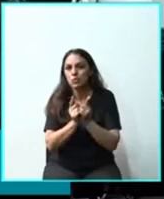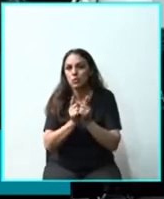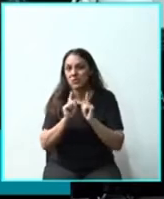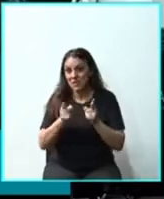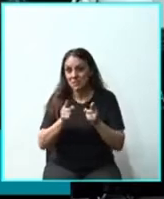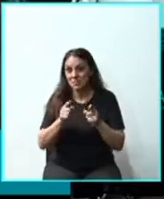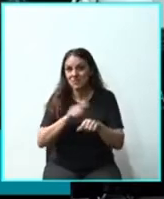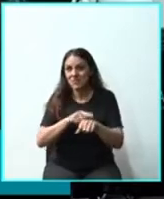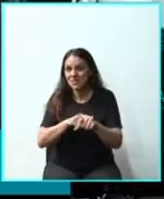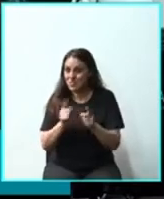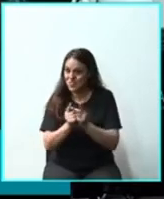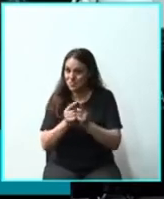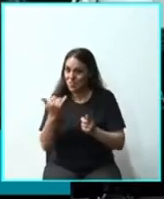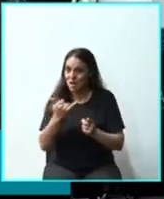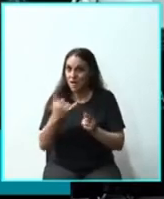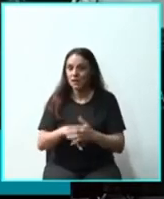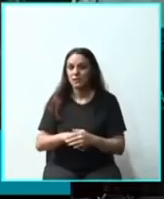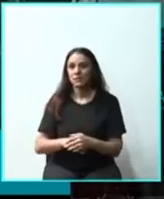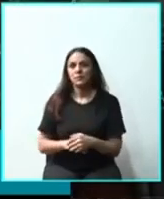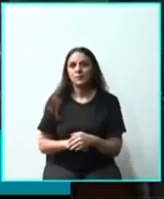tiempo ajustado. Bueno, muy bien.